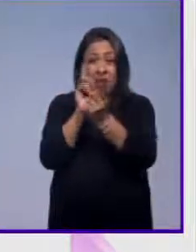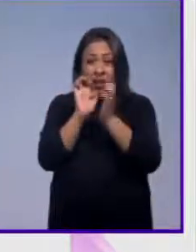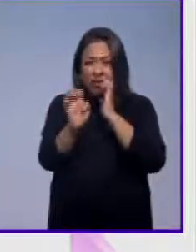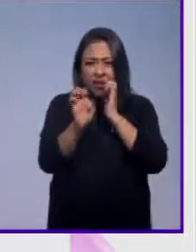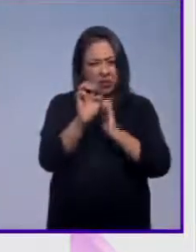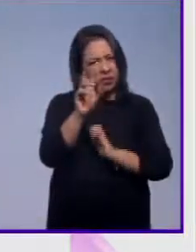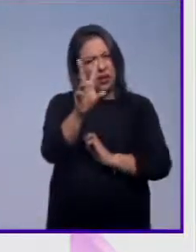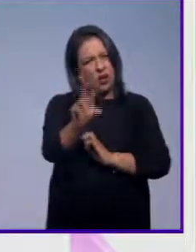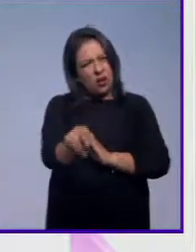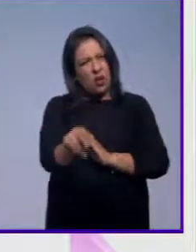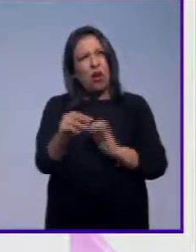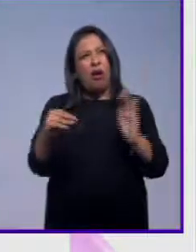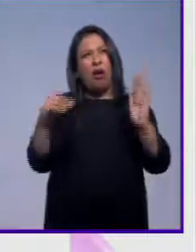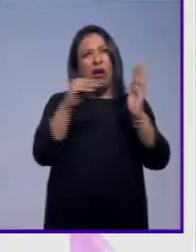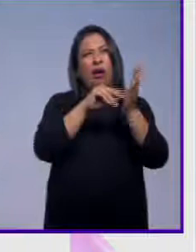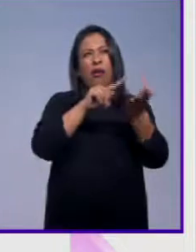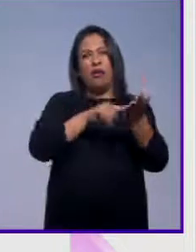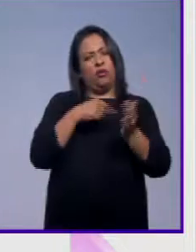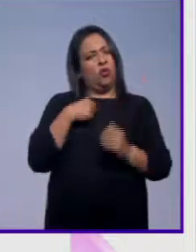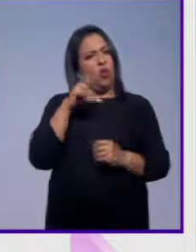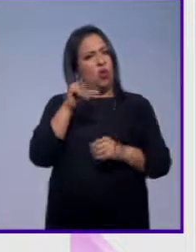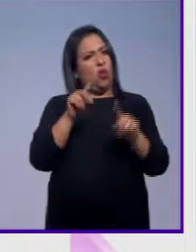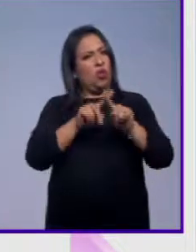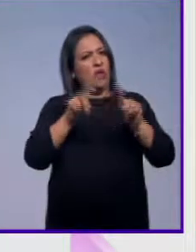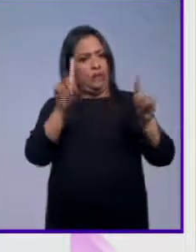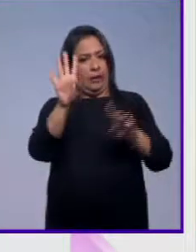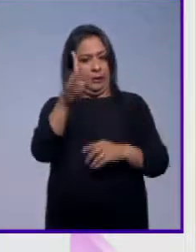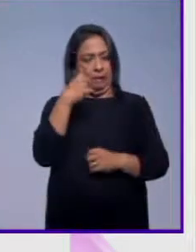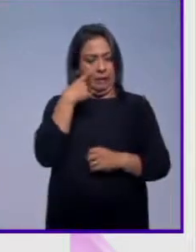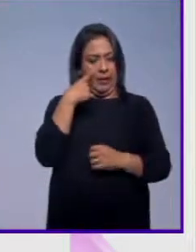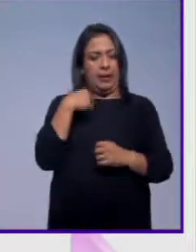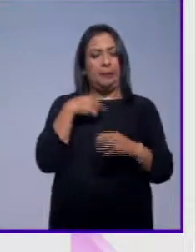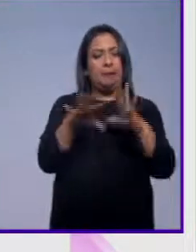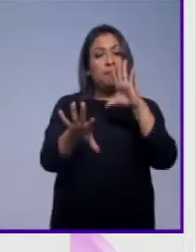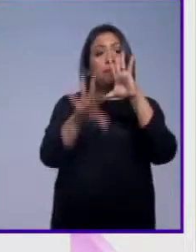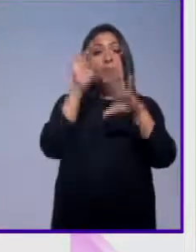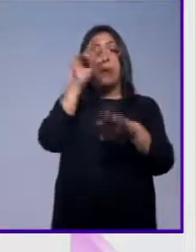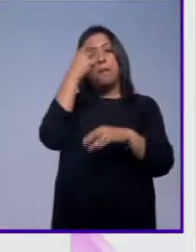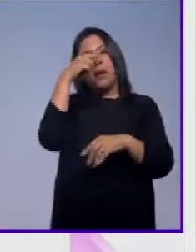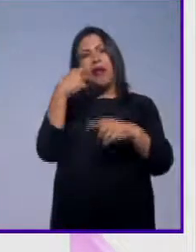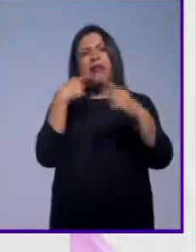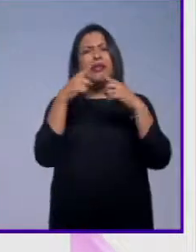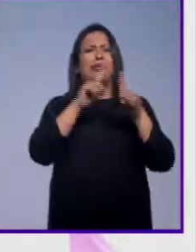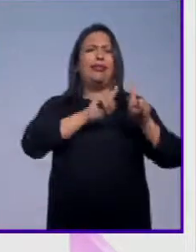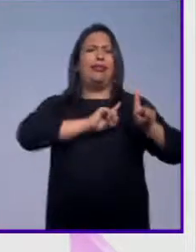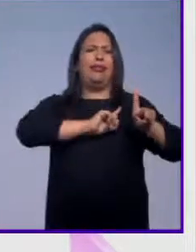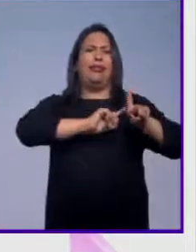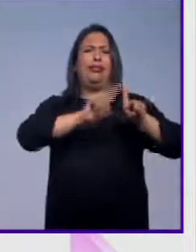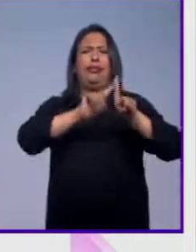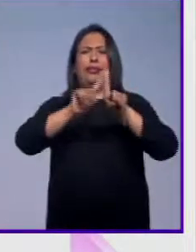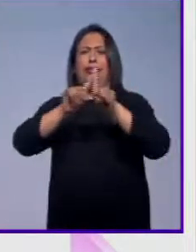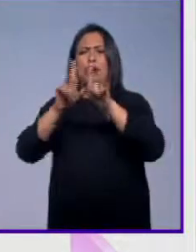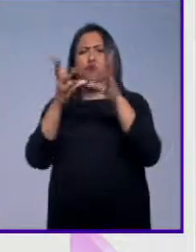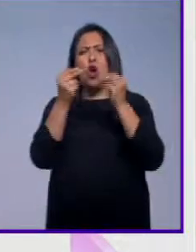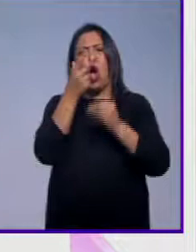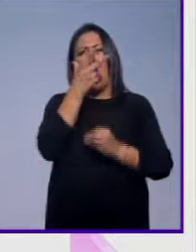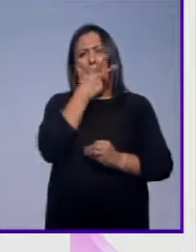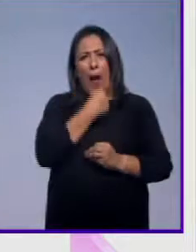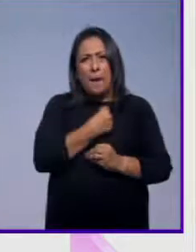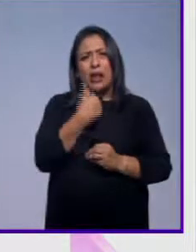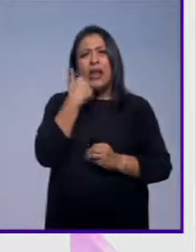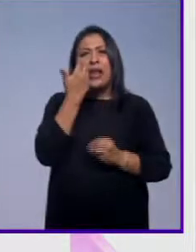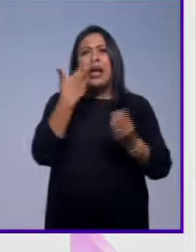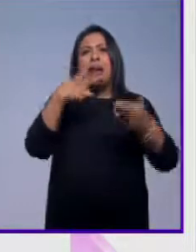no al menos en estas entrevistas bueno mira elegí para entrevistar a una diversidad enorme de hombres quería que representasen